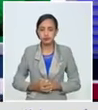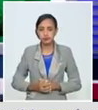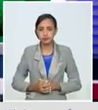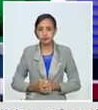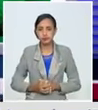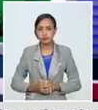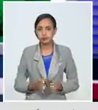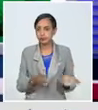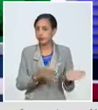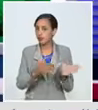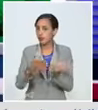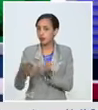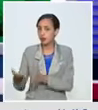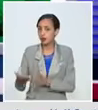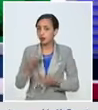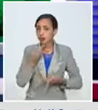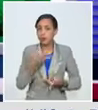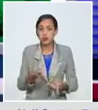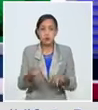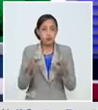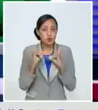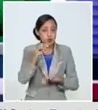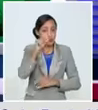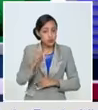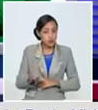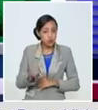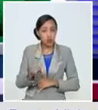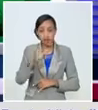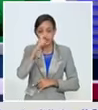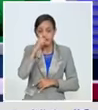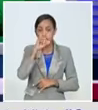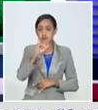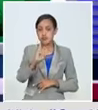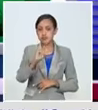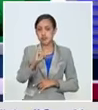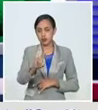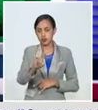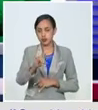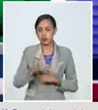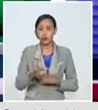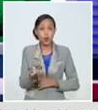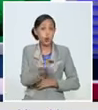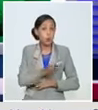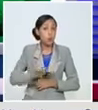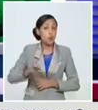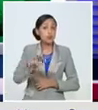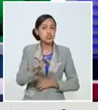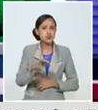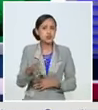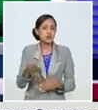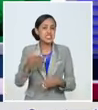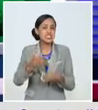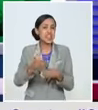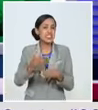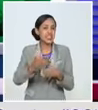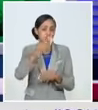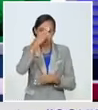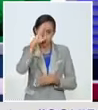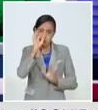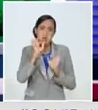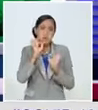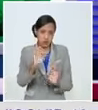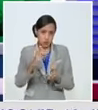Fallece un paciente de 69 años de edad del municipio Santiago de Cuba, en esta